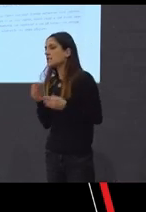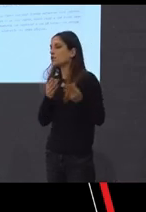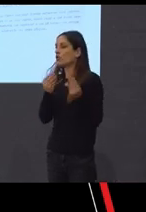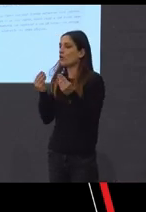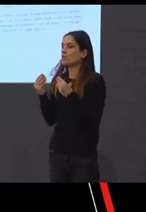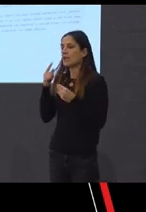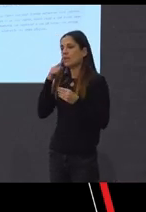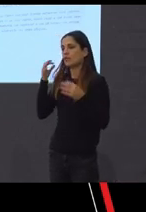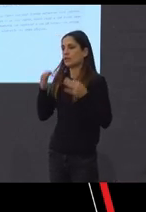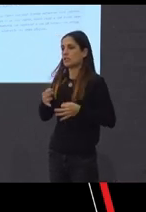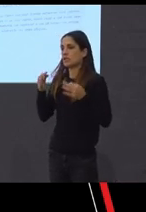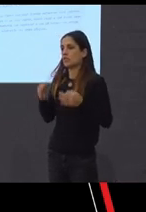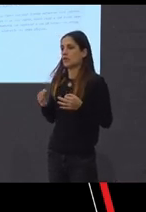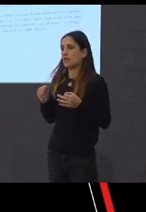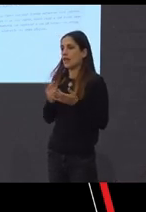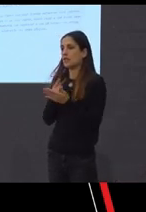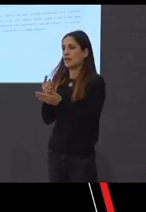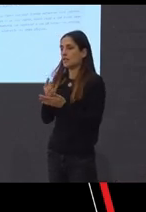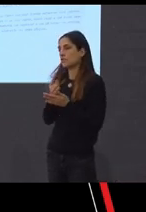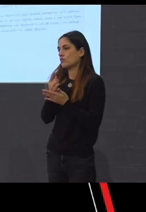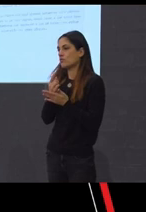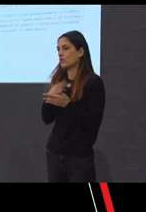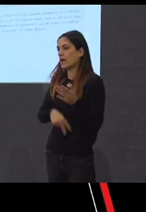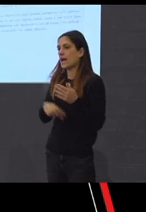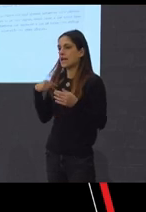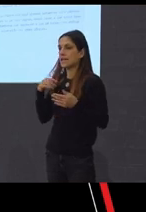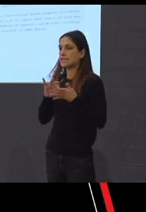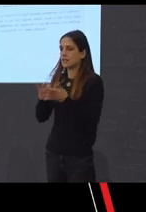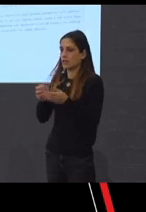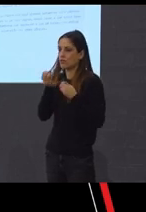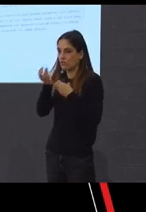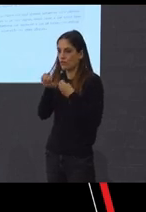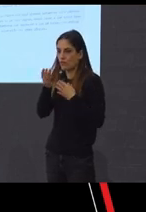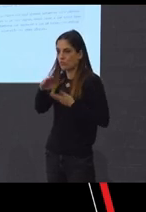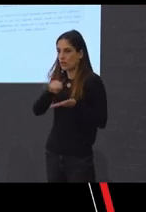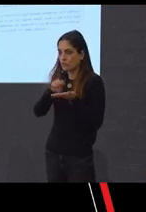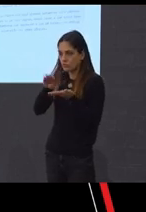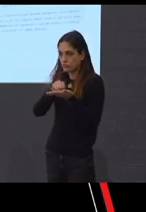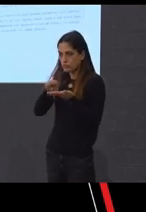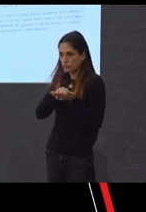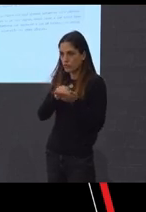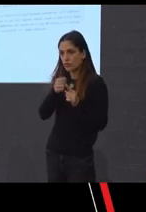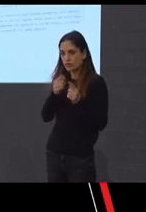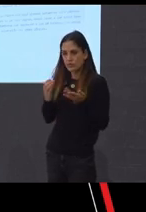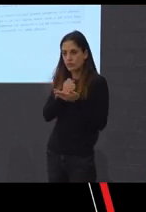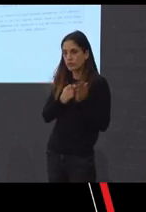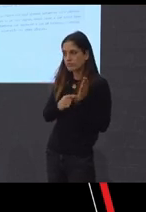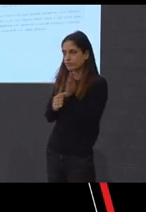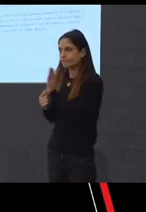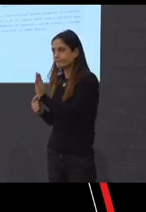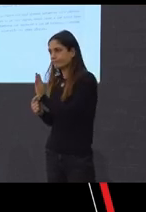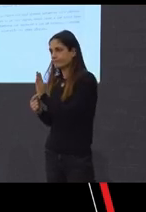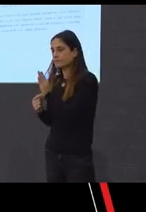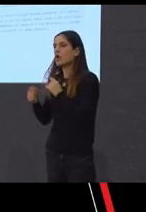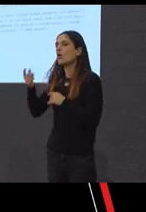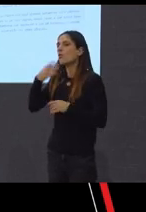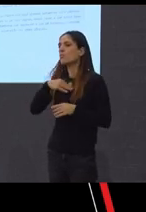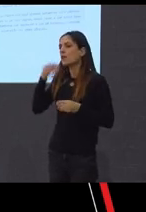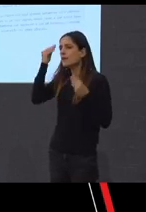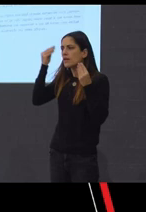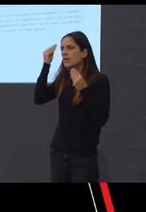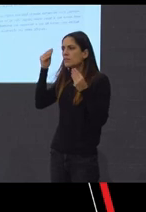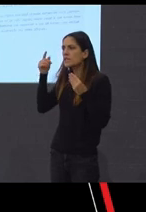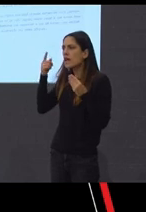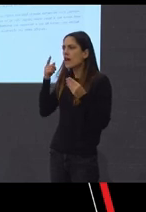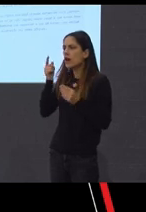seguridade da Dirección Xeral de Seguridade, do Servicio de Información. Podedes facervos unha idea do calado do conflito cando